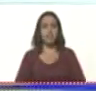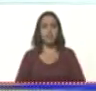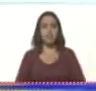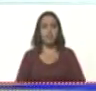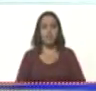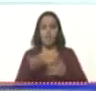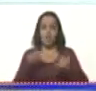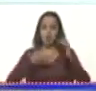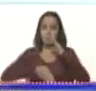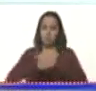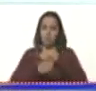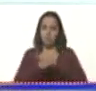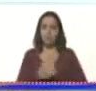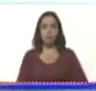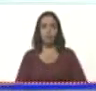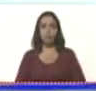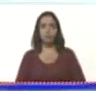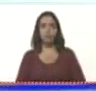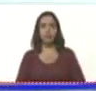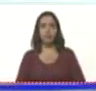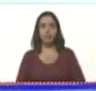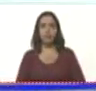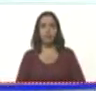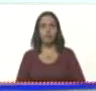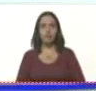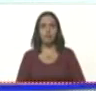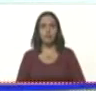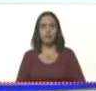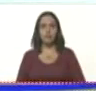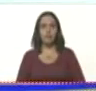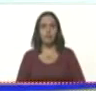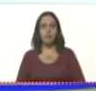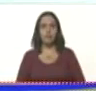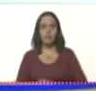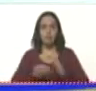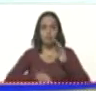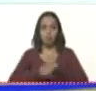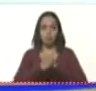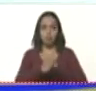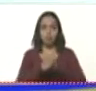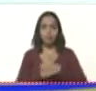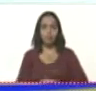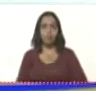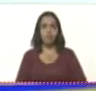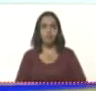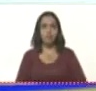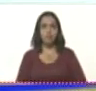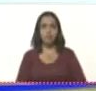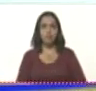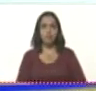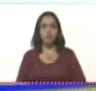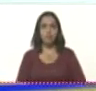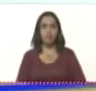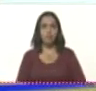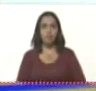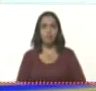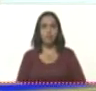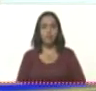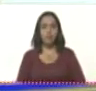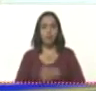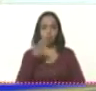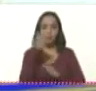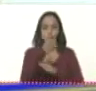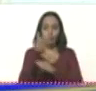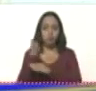a lo concreto. Vamos la visita, ¿verdad? Se da la visita casa por